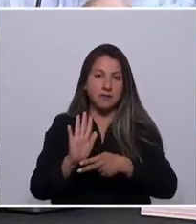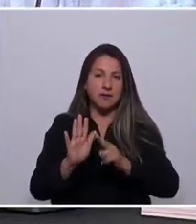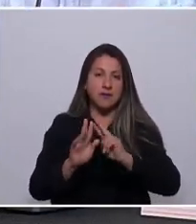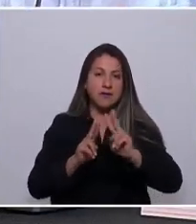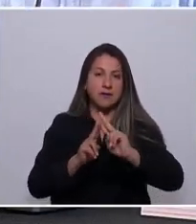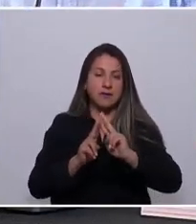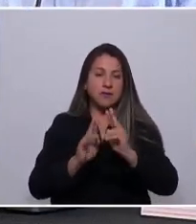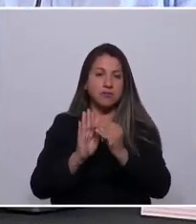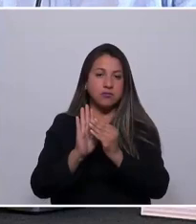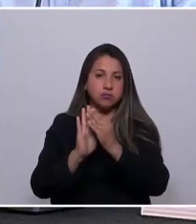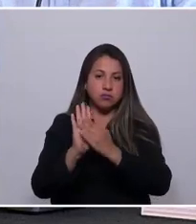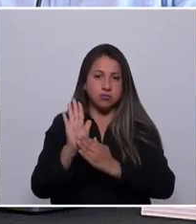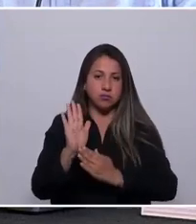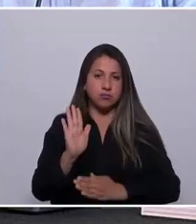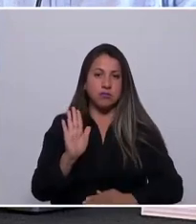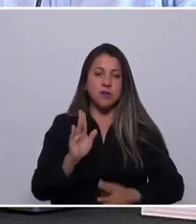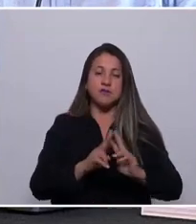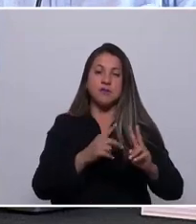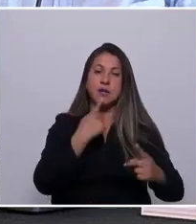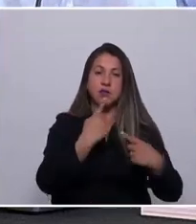aplicable a la consulta.